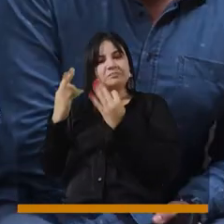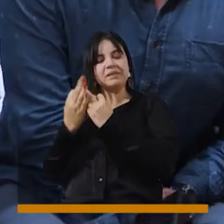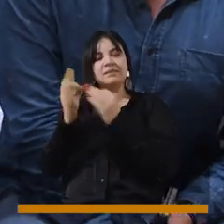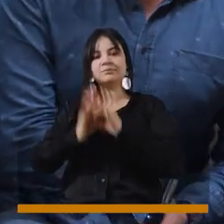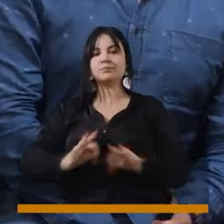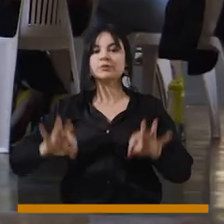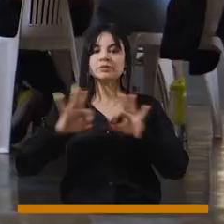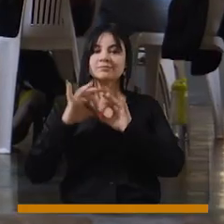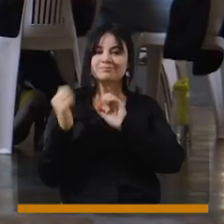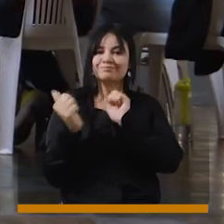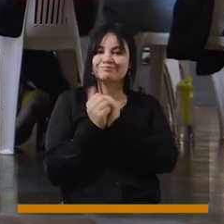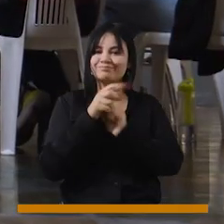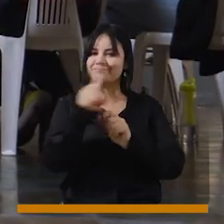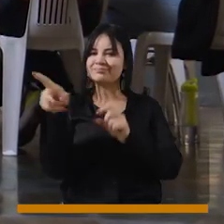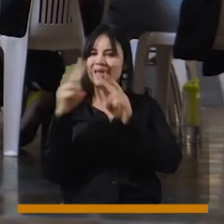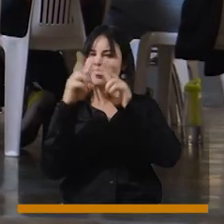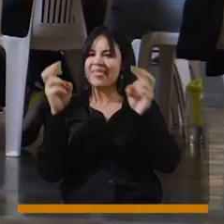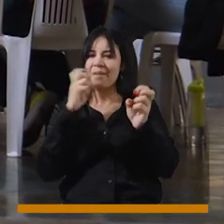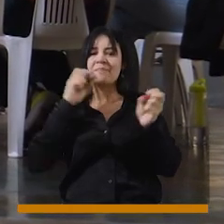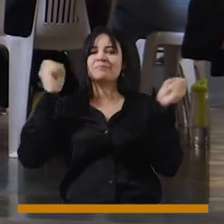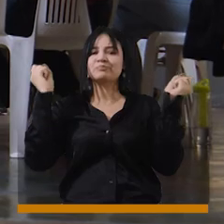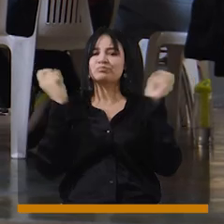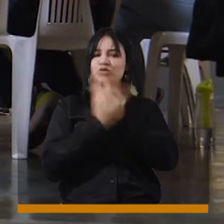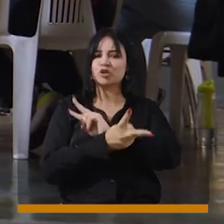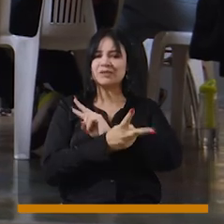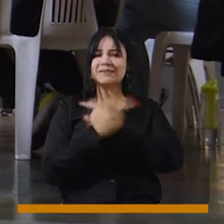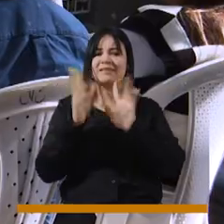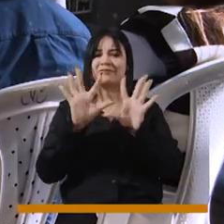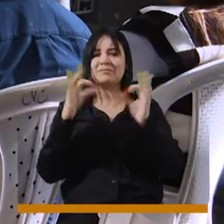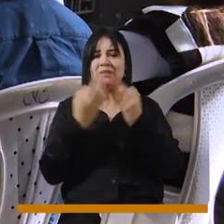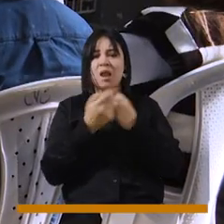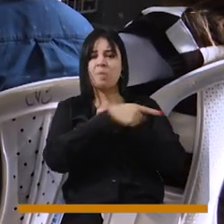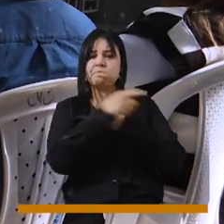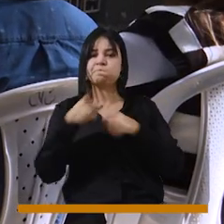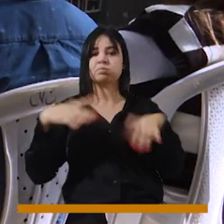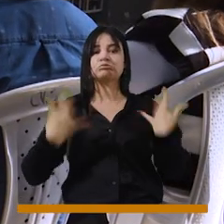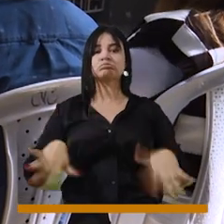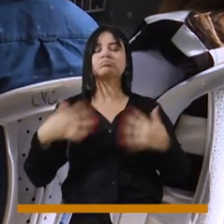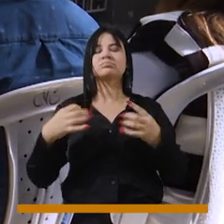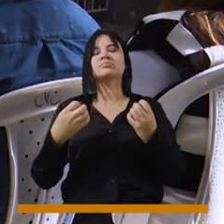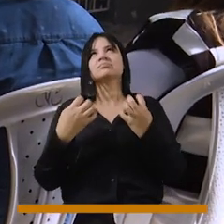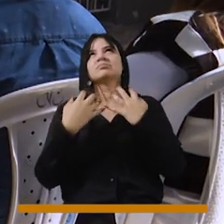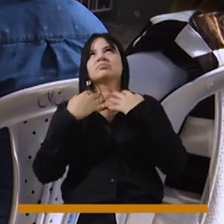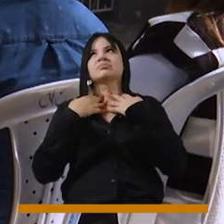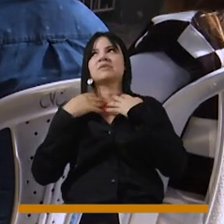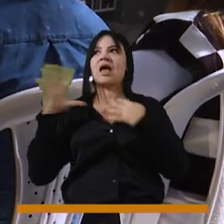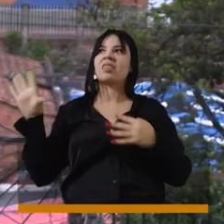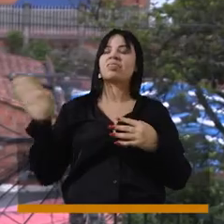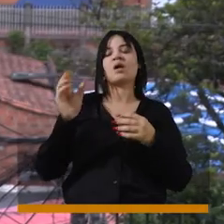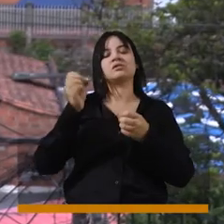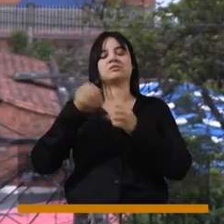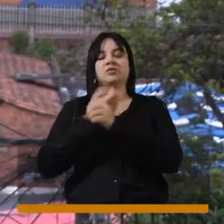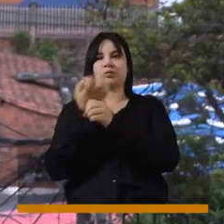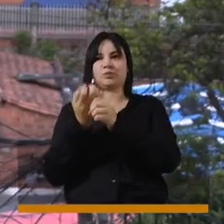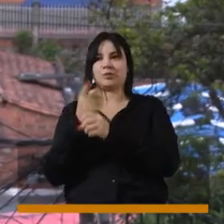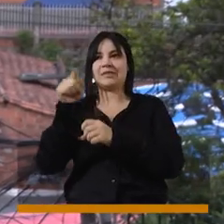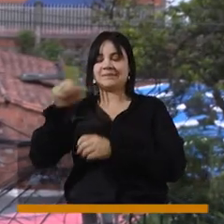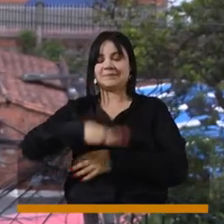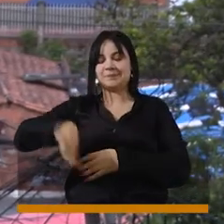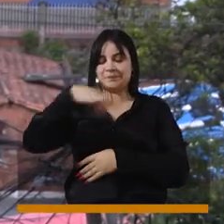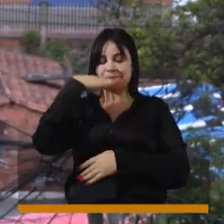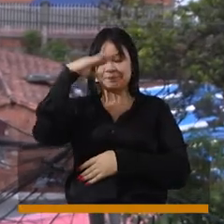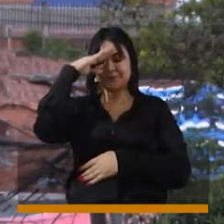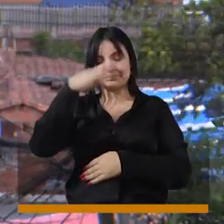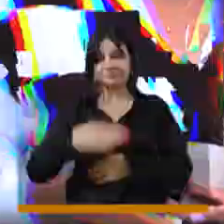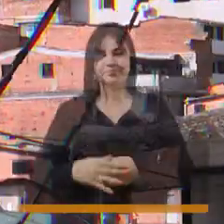también acompañarlos en tantos temas de violencia intrafamiliar, por ejemplo, que hoy nos agobian no solamente a esta comuna, sino a todas las comunas y